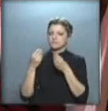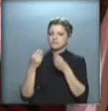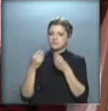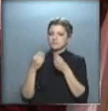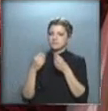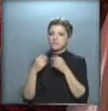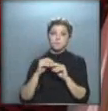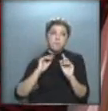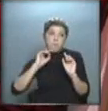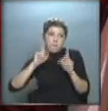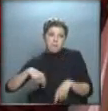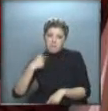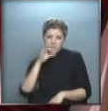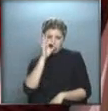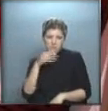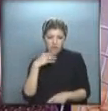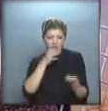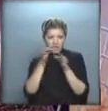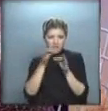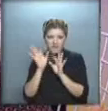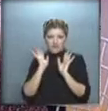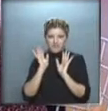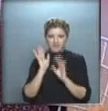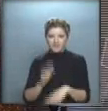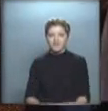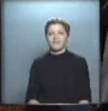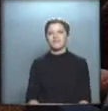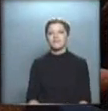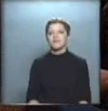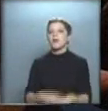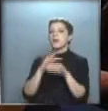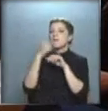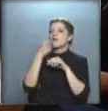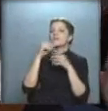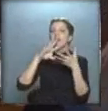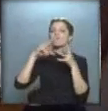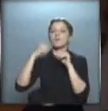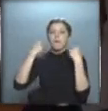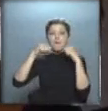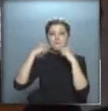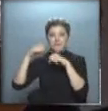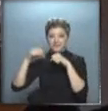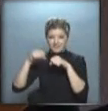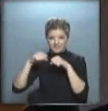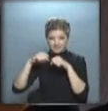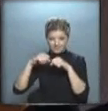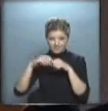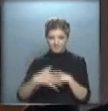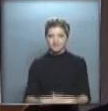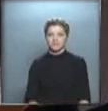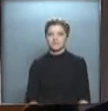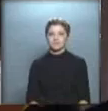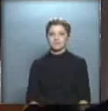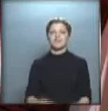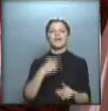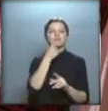sé, nunca se habló de eso. ¿Viste? Pero para pasa. Deportivo, es deportivo. Sí. Pasan las generaciones y sigue estando la rivalidad. La mañana